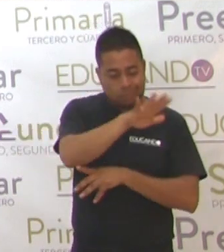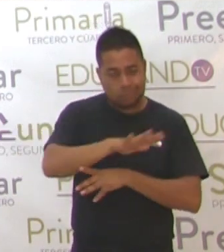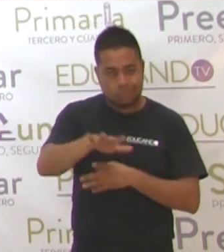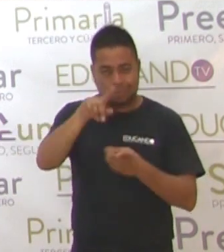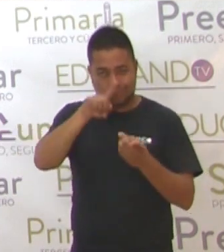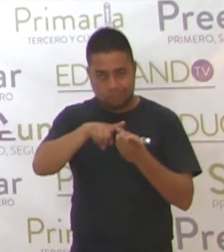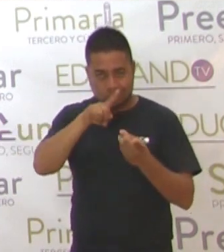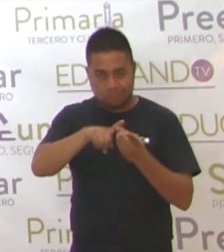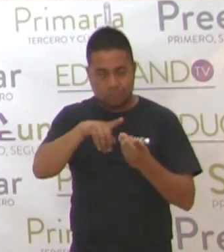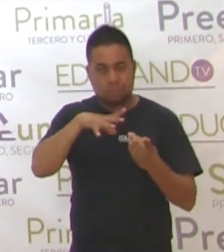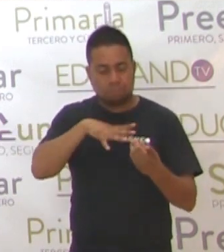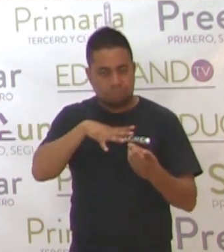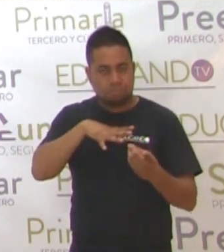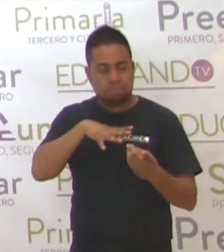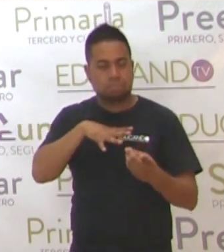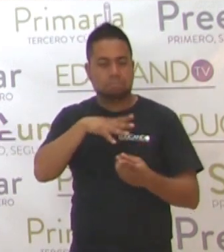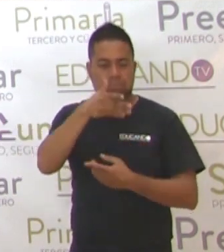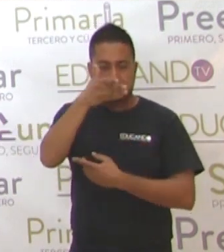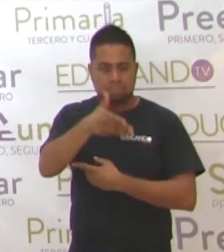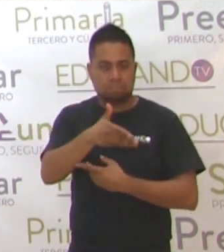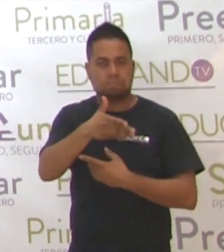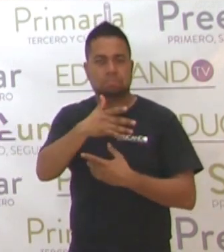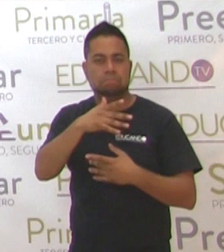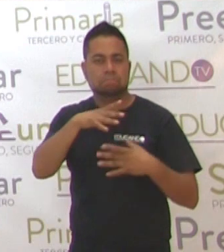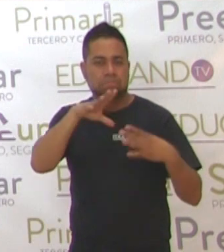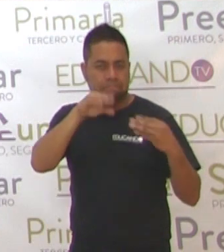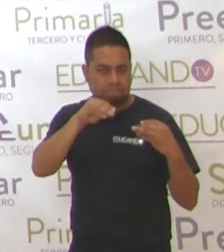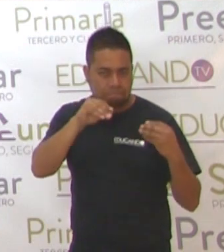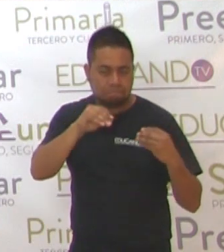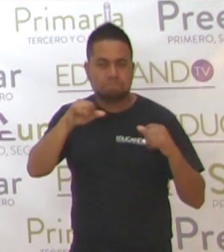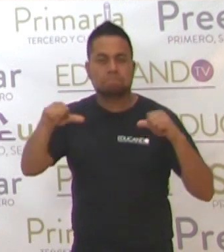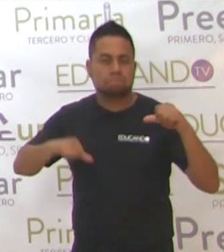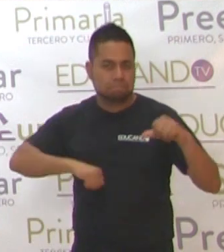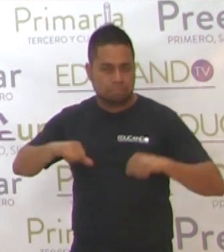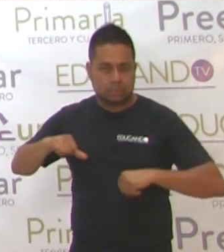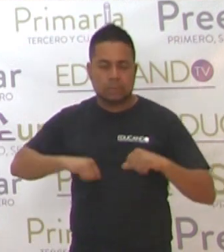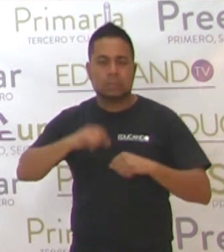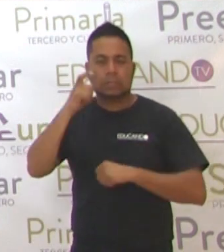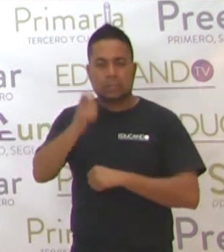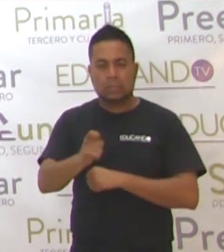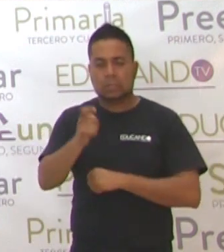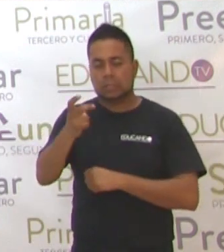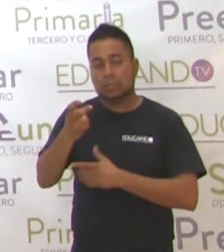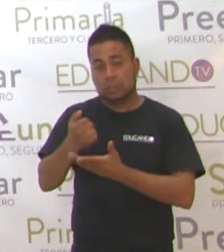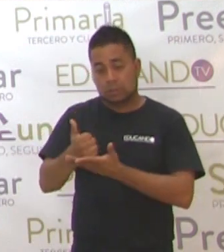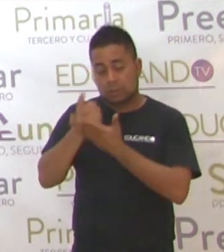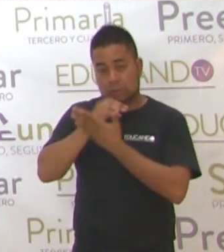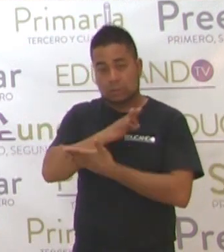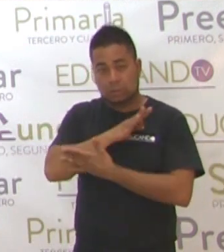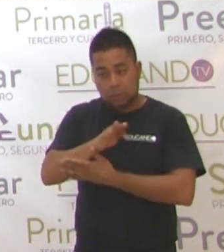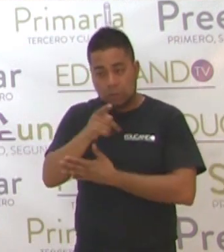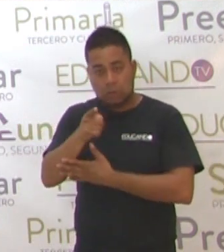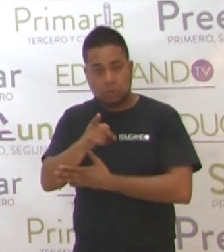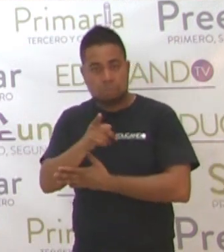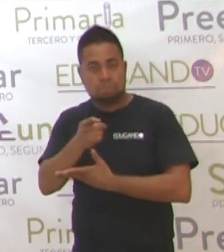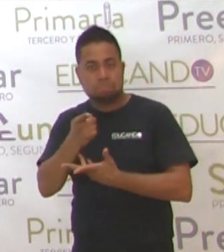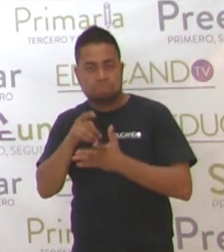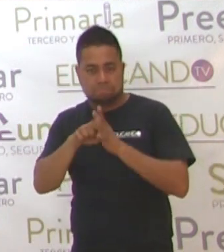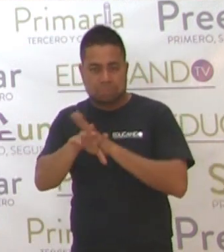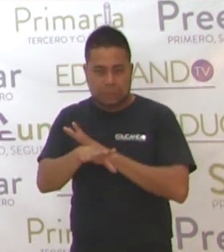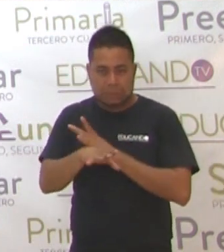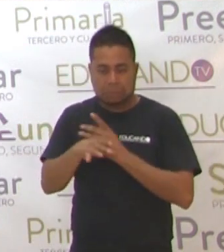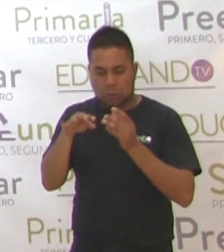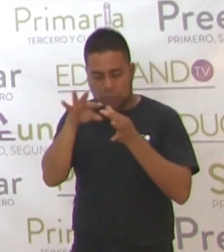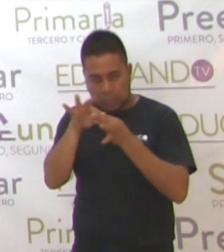desarrollando dicha actividad eso te va a permitir poder hacer referencia de